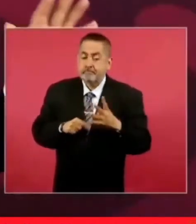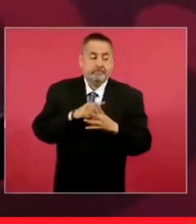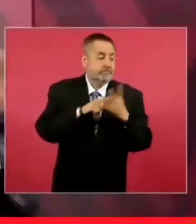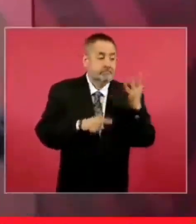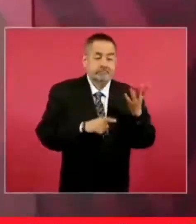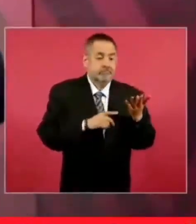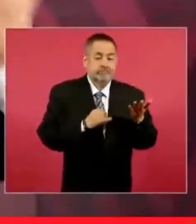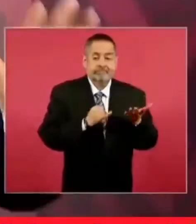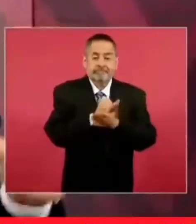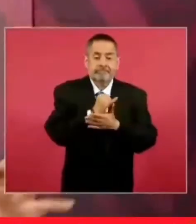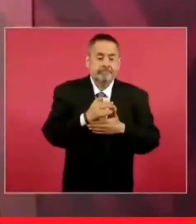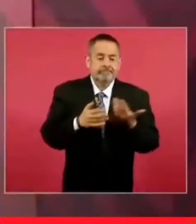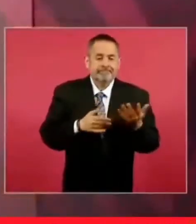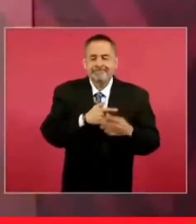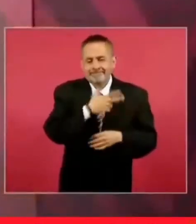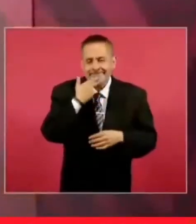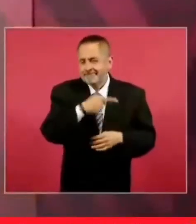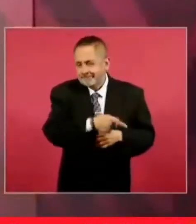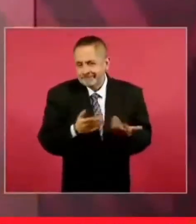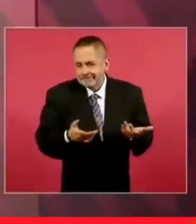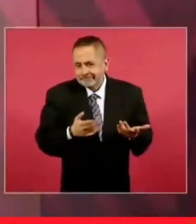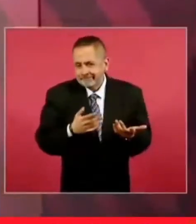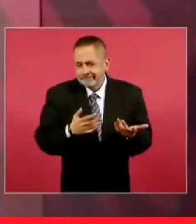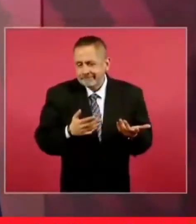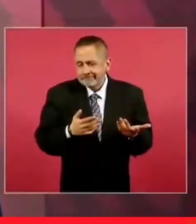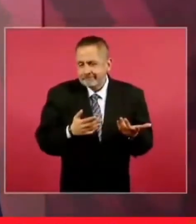les va a servir